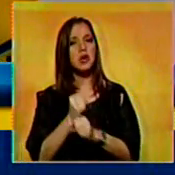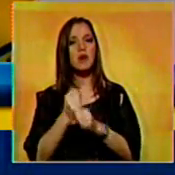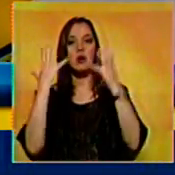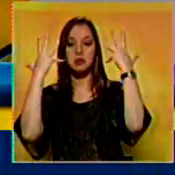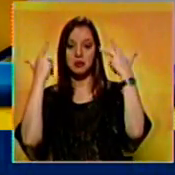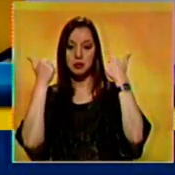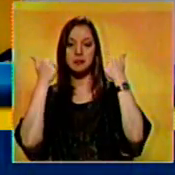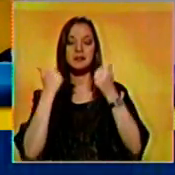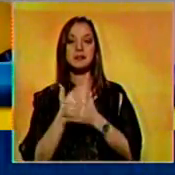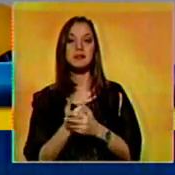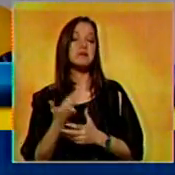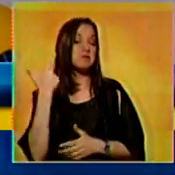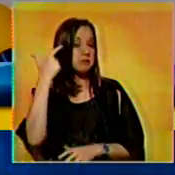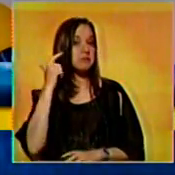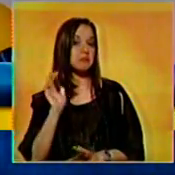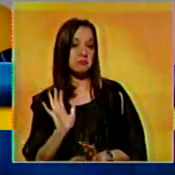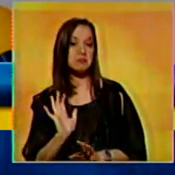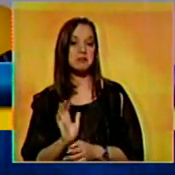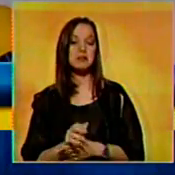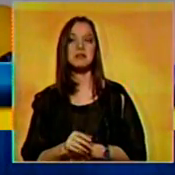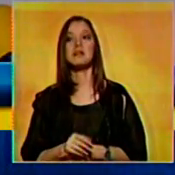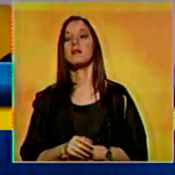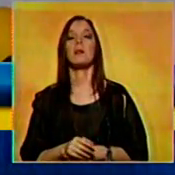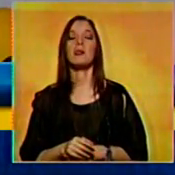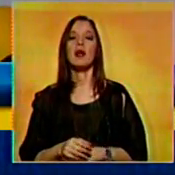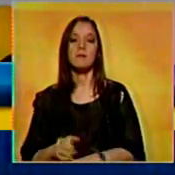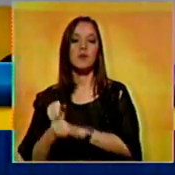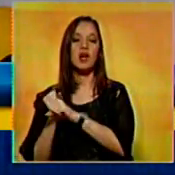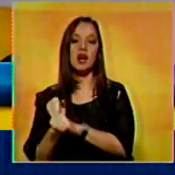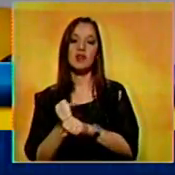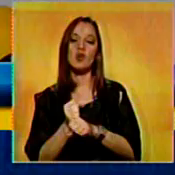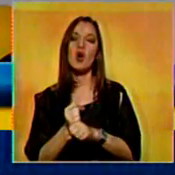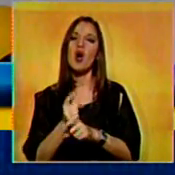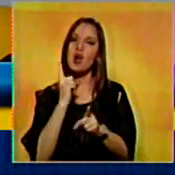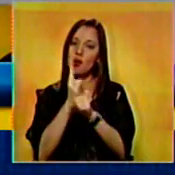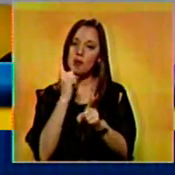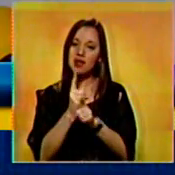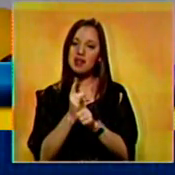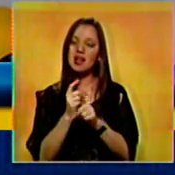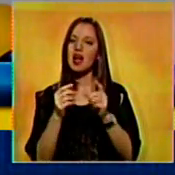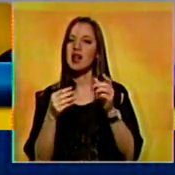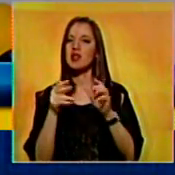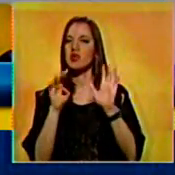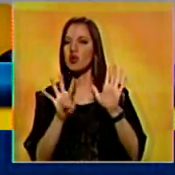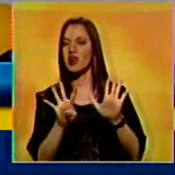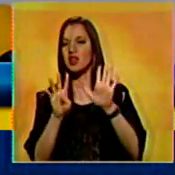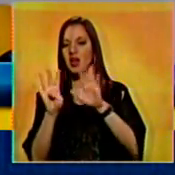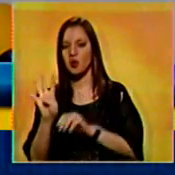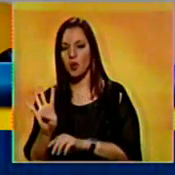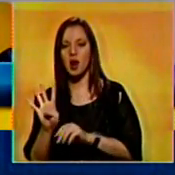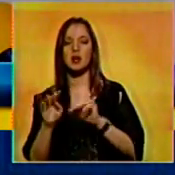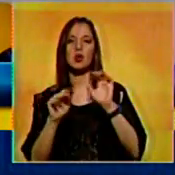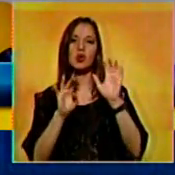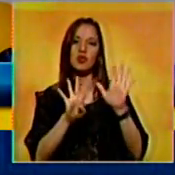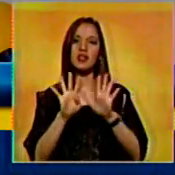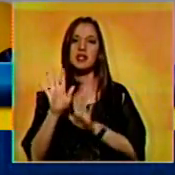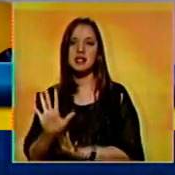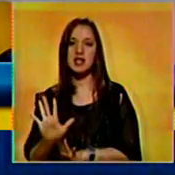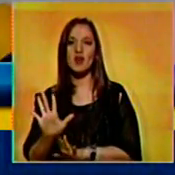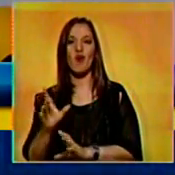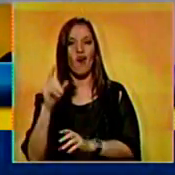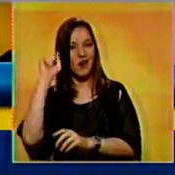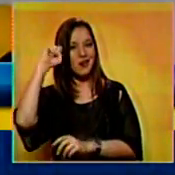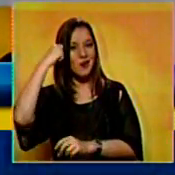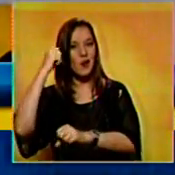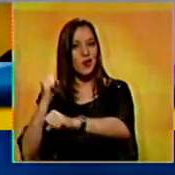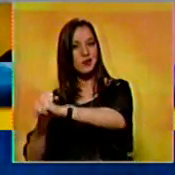que todos los momentos de playoff, el campeonato de 94-95, esos jonrones